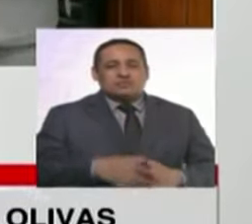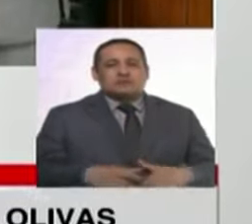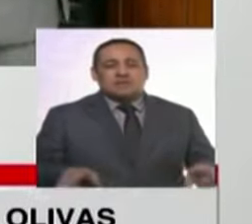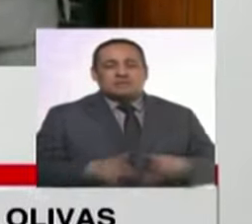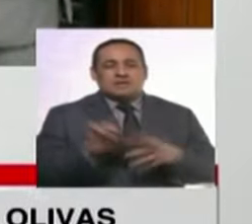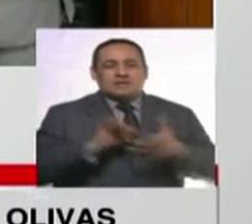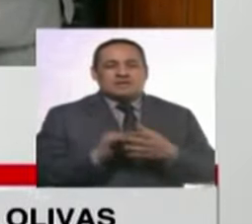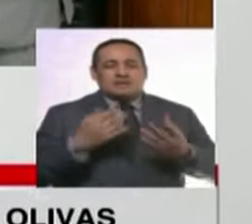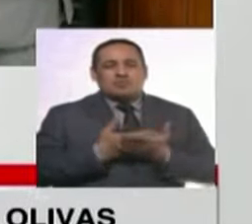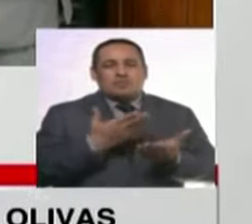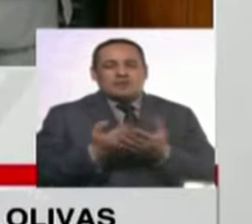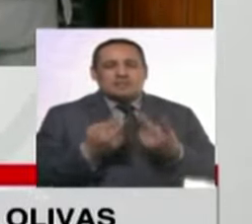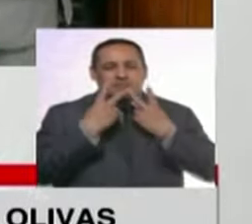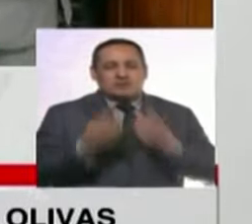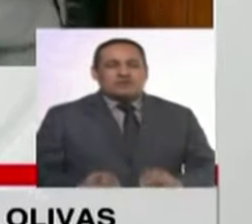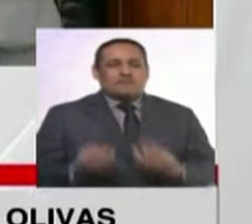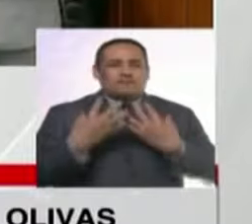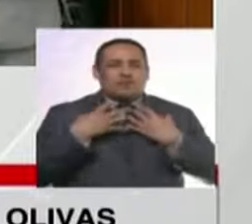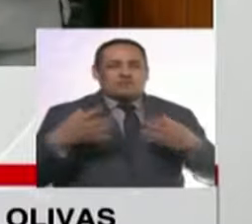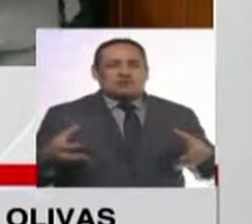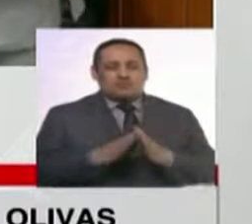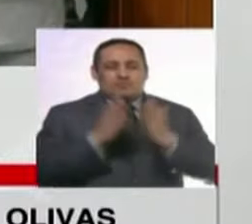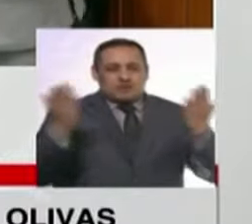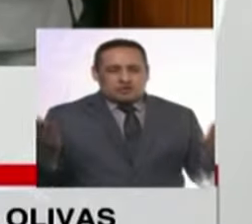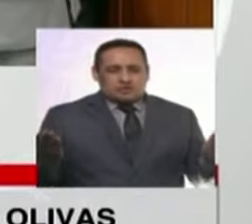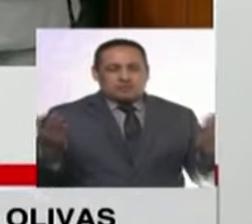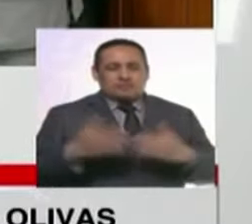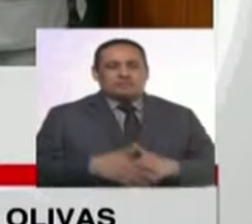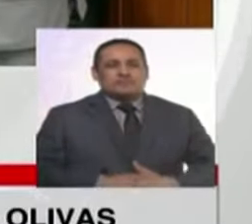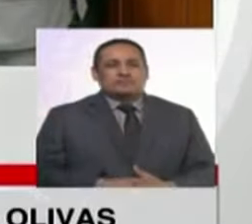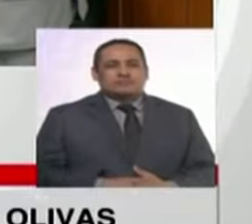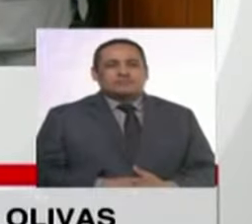de que se basaba en una información de un periódico